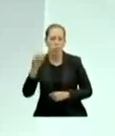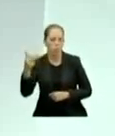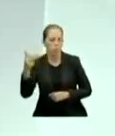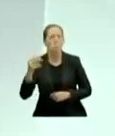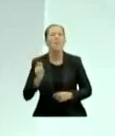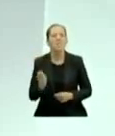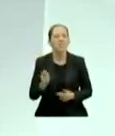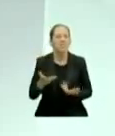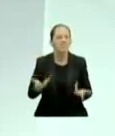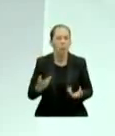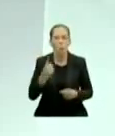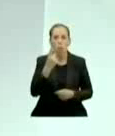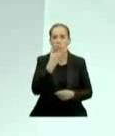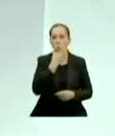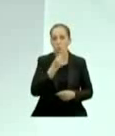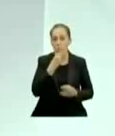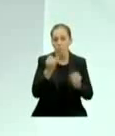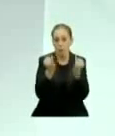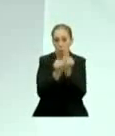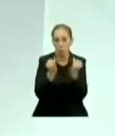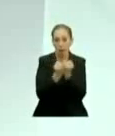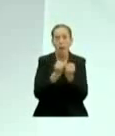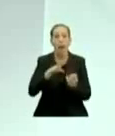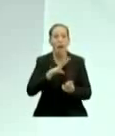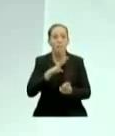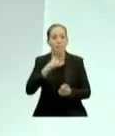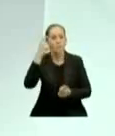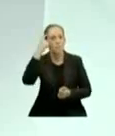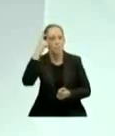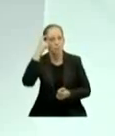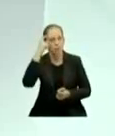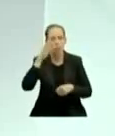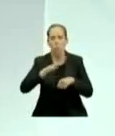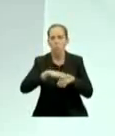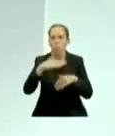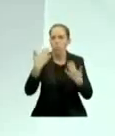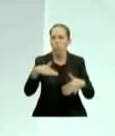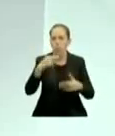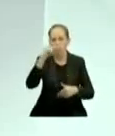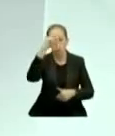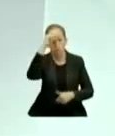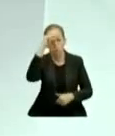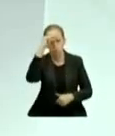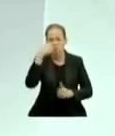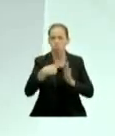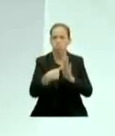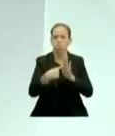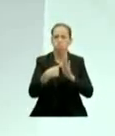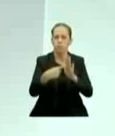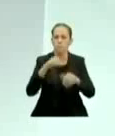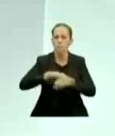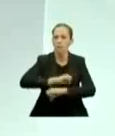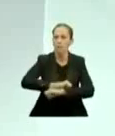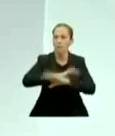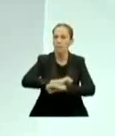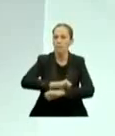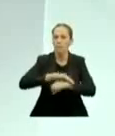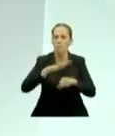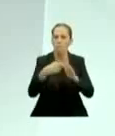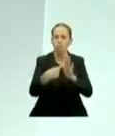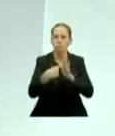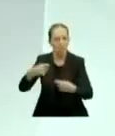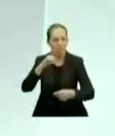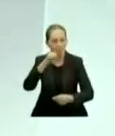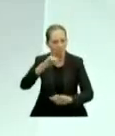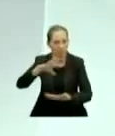como 20 Doctor Who's desde que yo tenía pelo y era escuincle. ¡Existe! Por supuesto que existiera en blanco y negro.